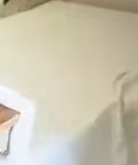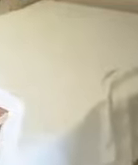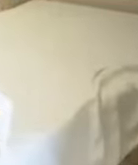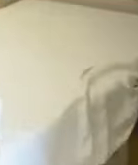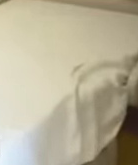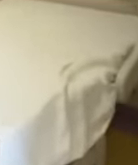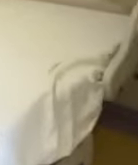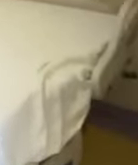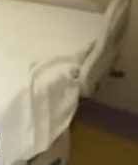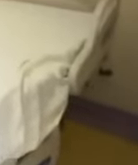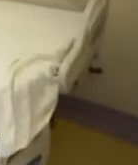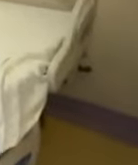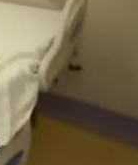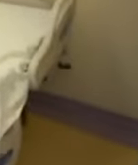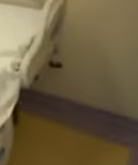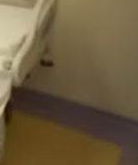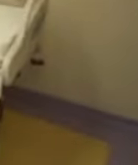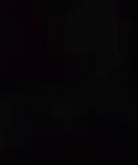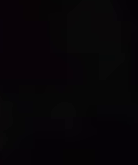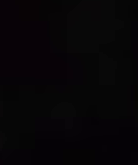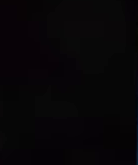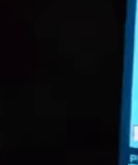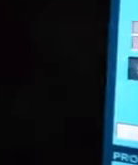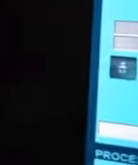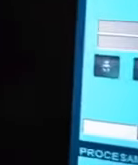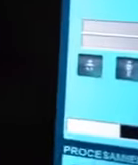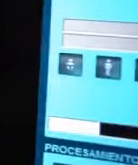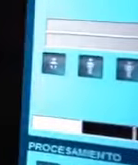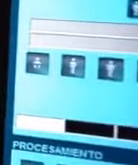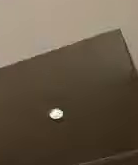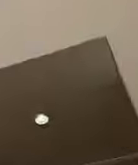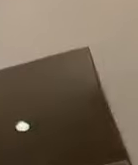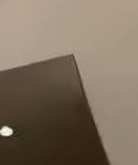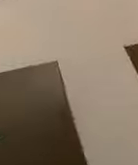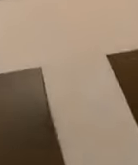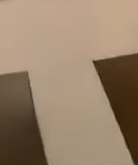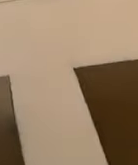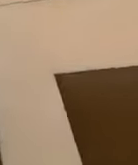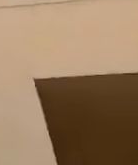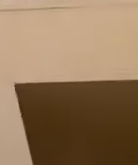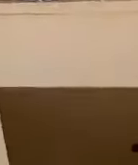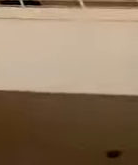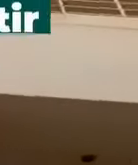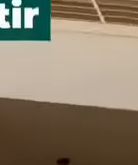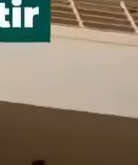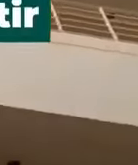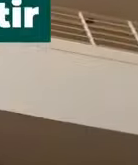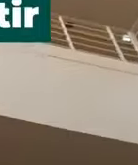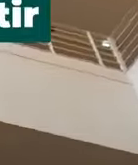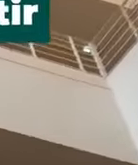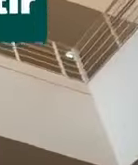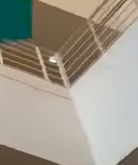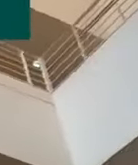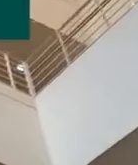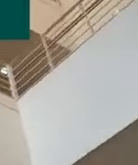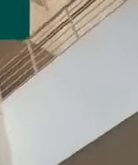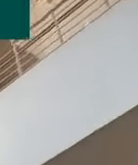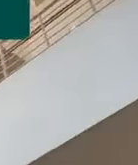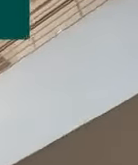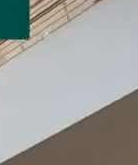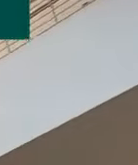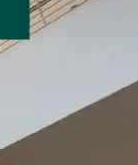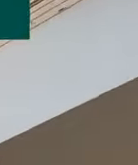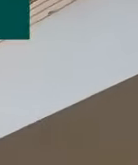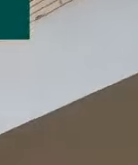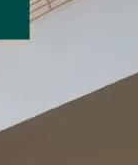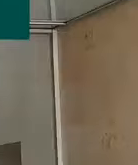clínicas, ultrasonógrafos, carros rojos, entre otros. Se proyecta invertir en una primera etapa 48 millones de